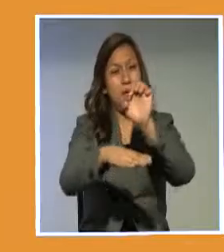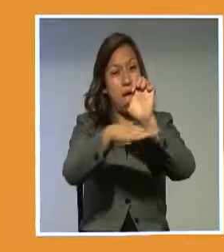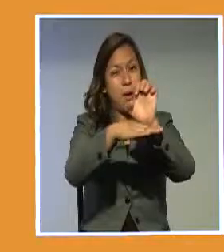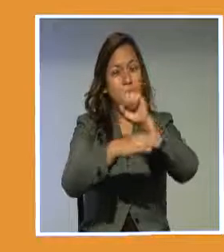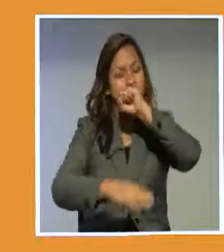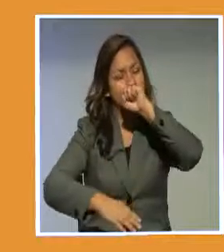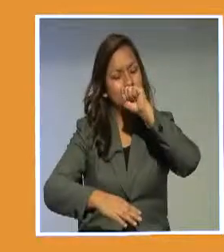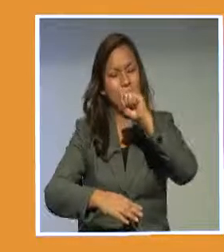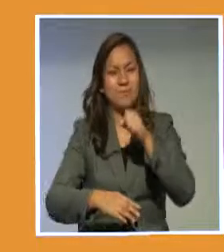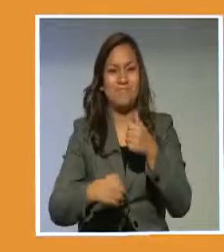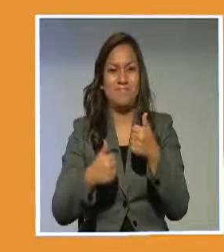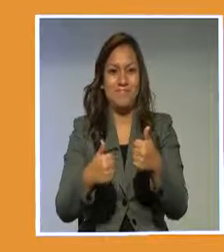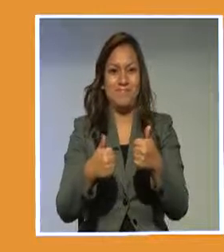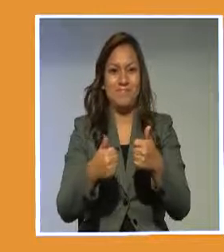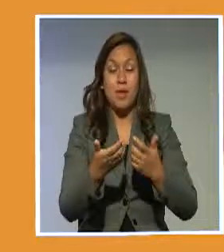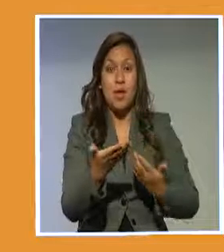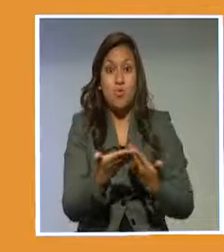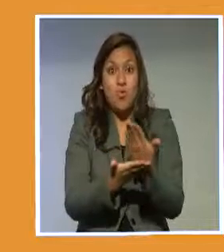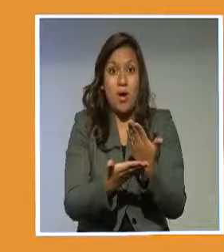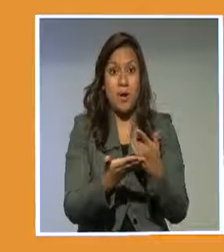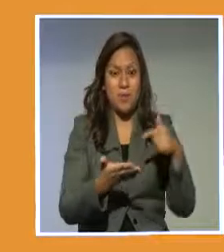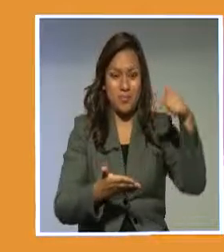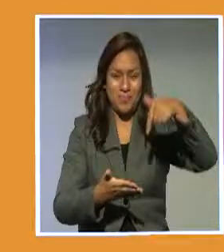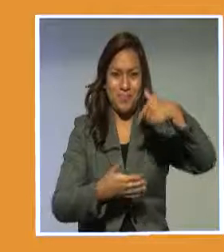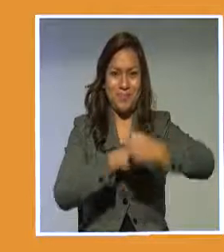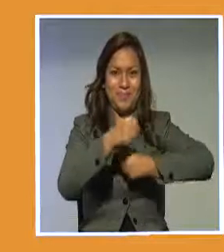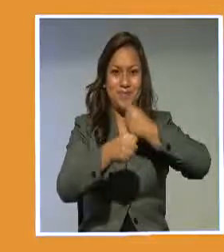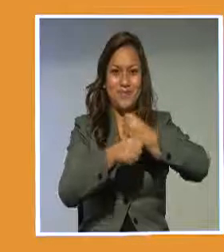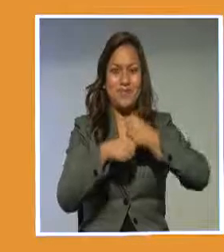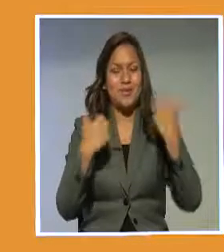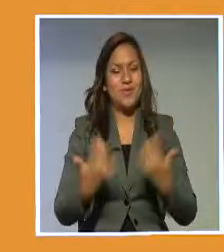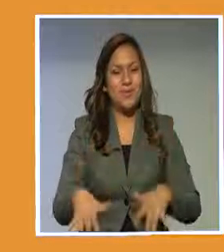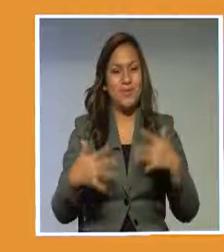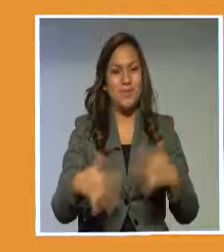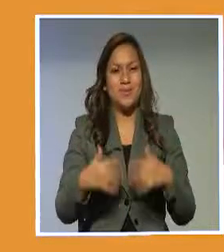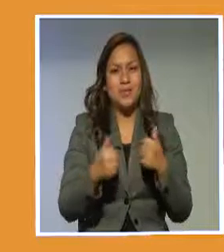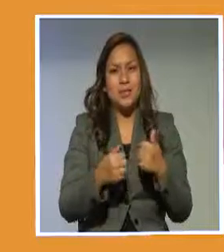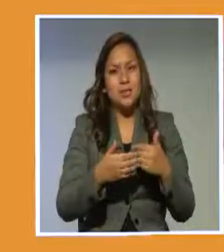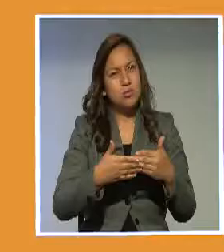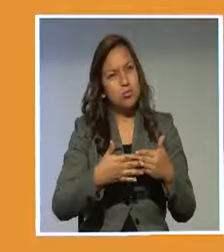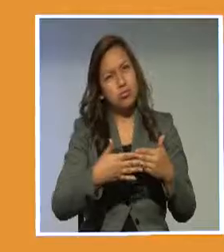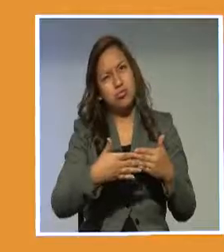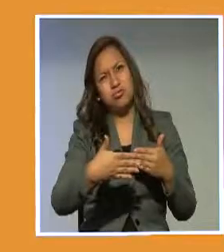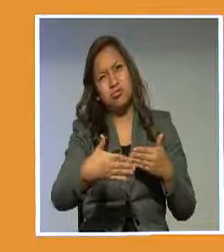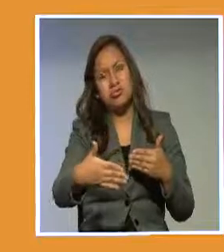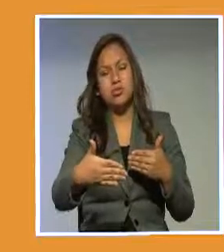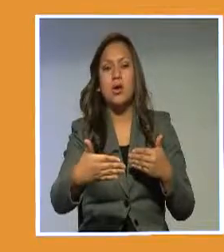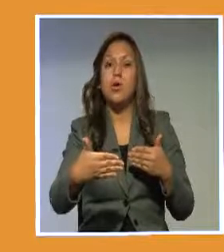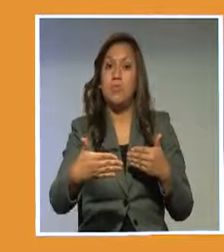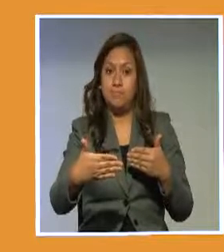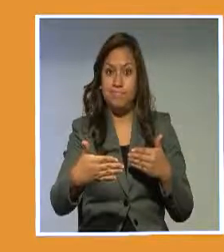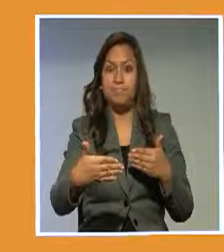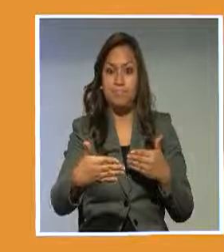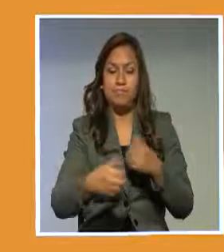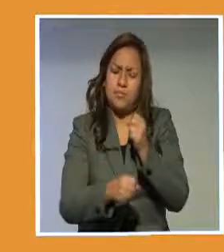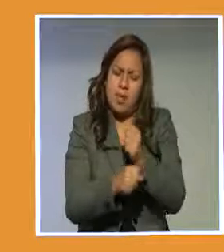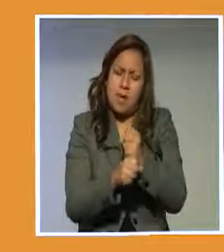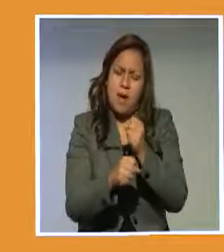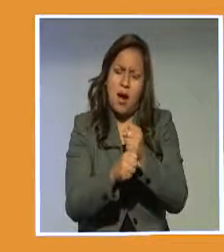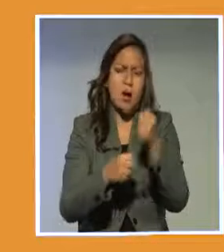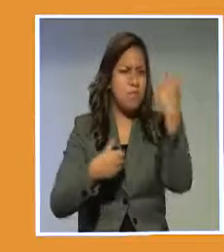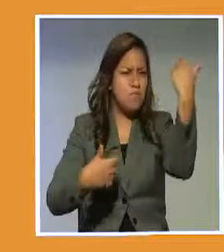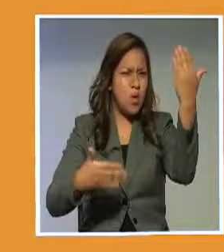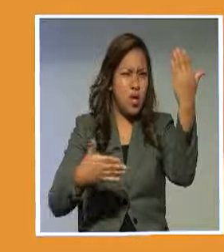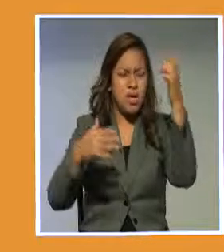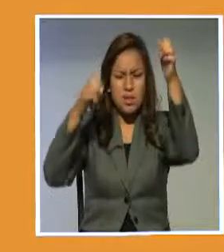un nuevo momento, una nueva etapa de este recorrido político. Y ahora, pues, empezamos o